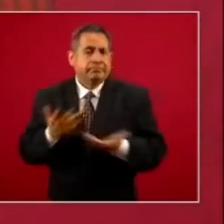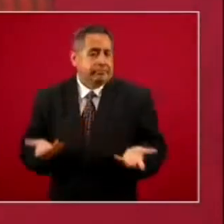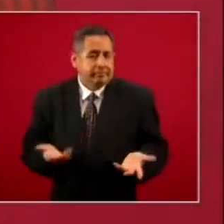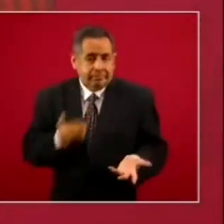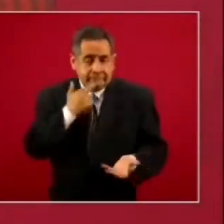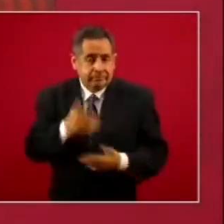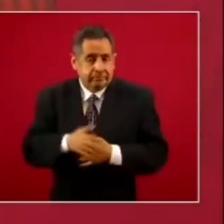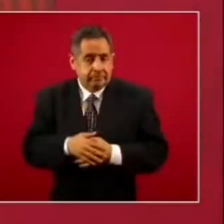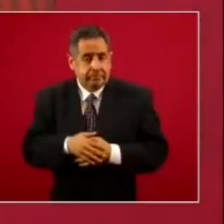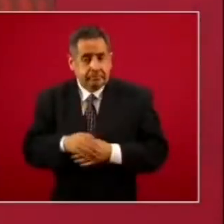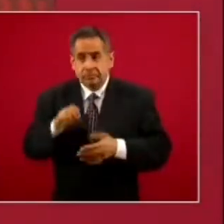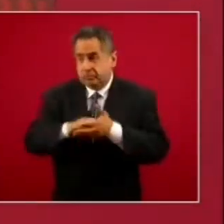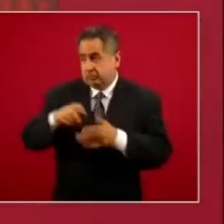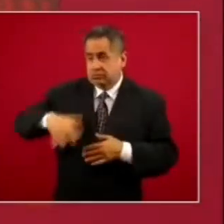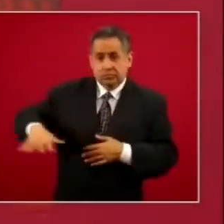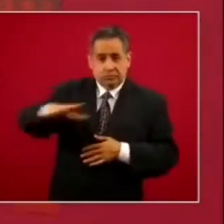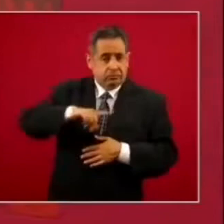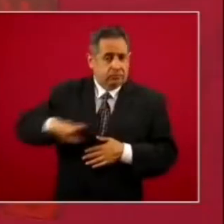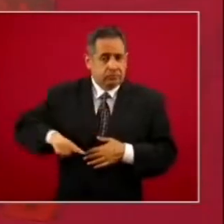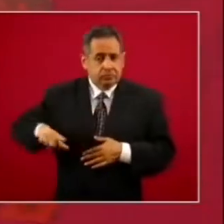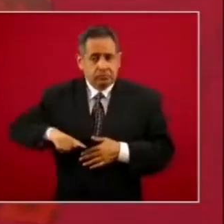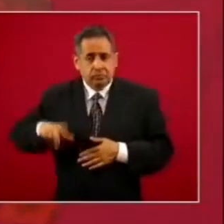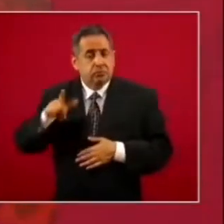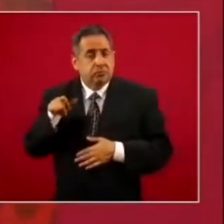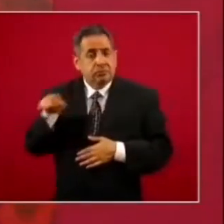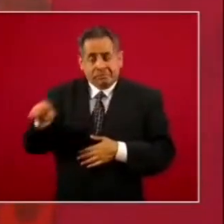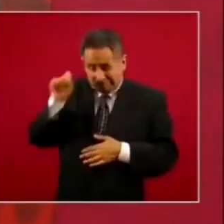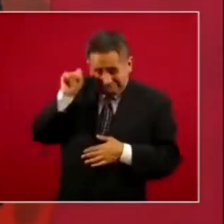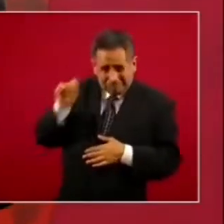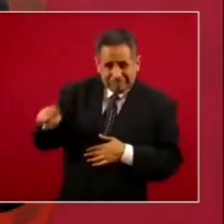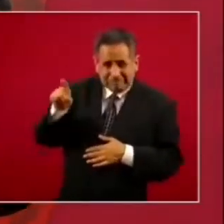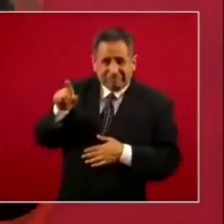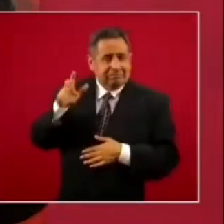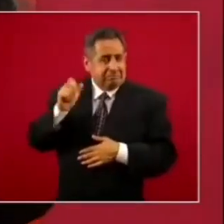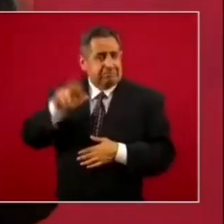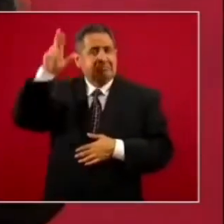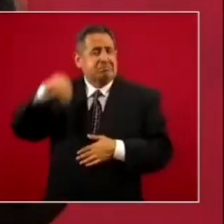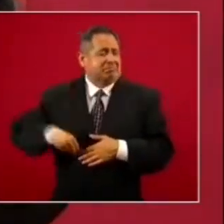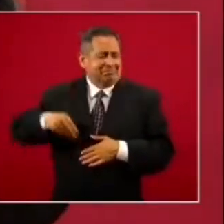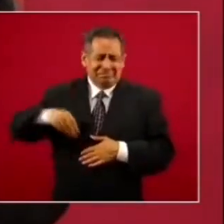El Estado mexicano era el violador